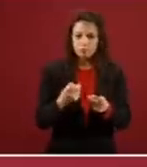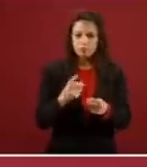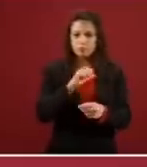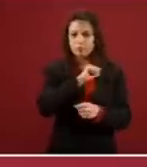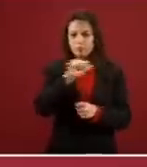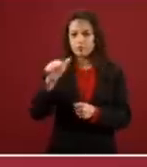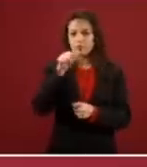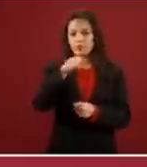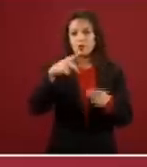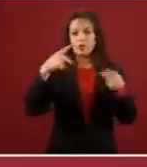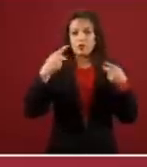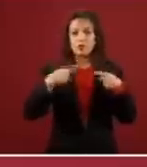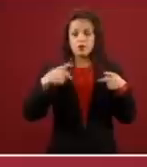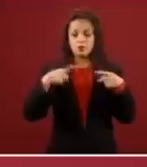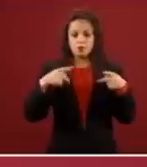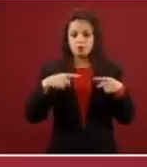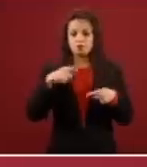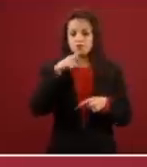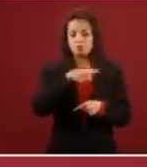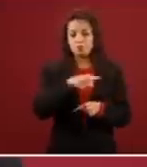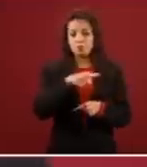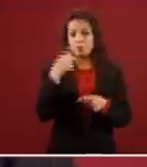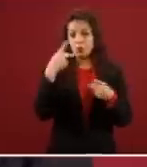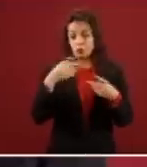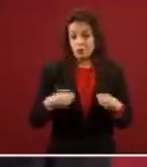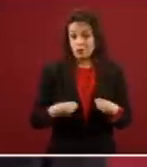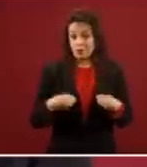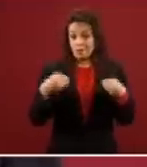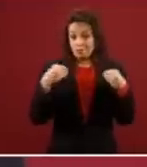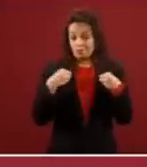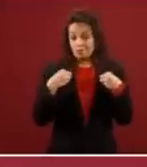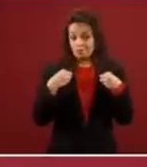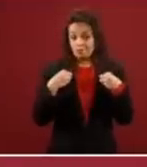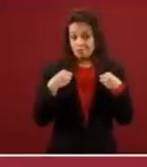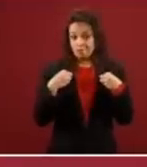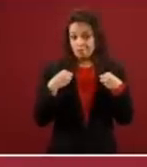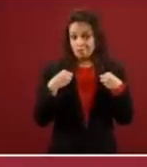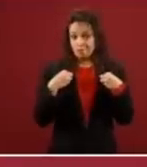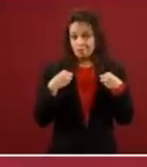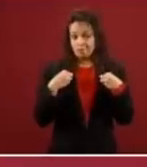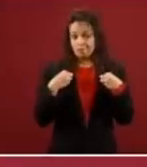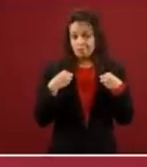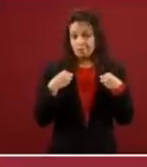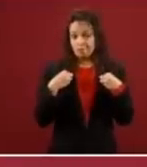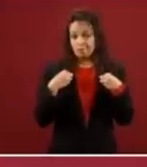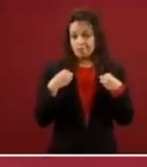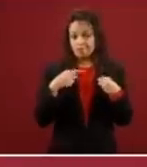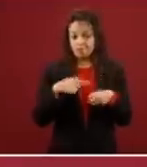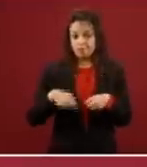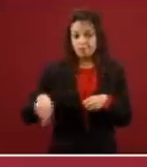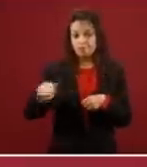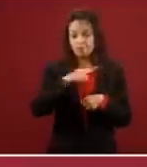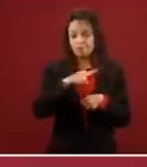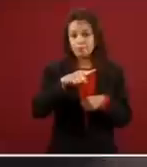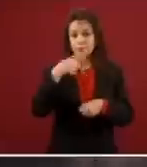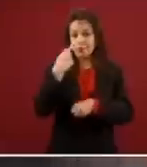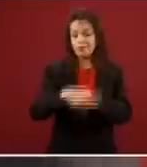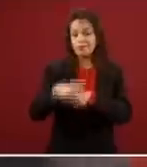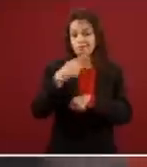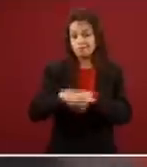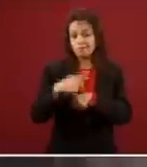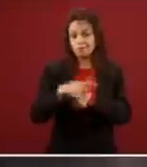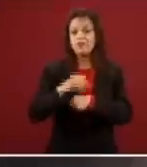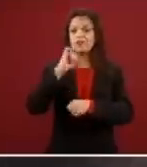a quienes, arriesgando la vida cuando estaban los hechos, decidieron